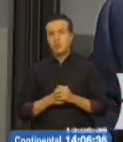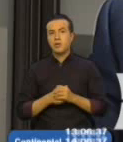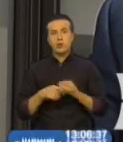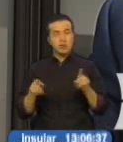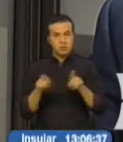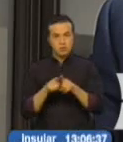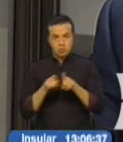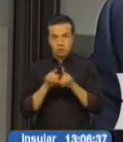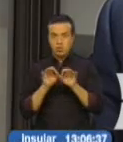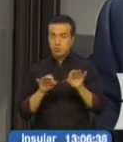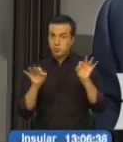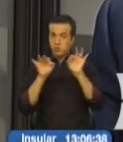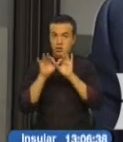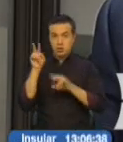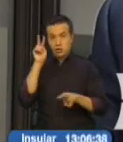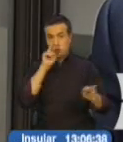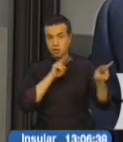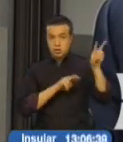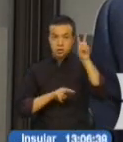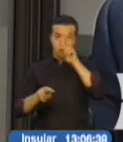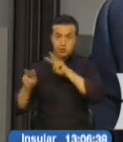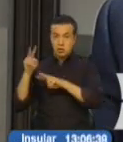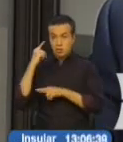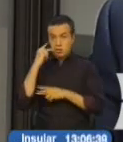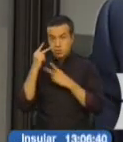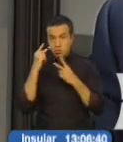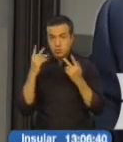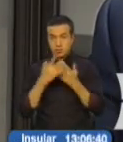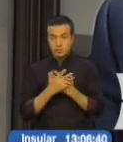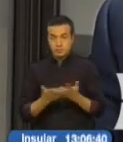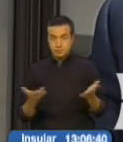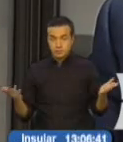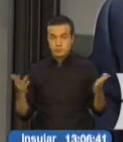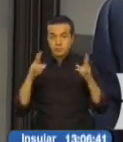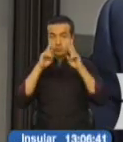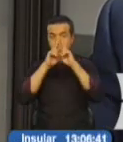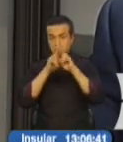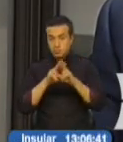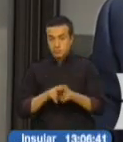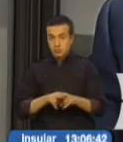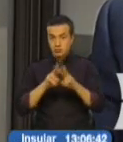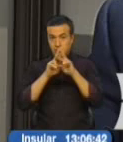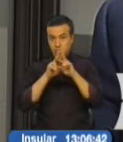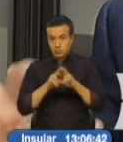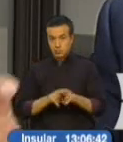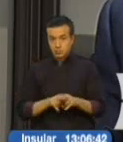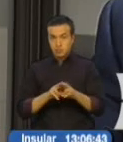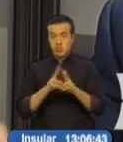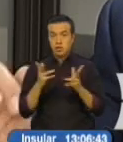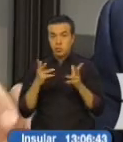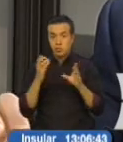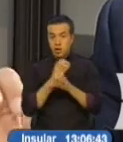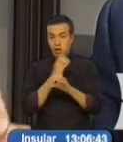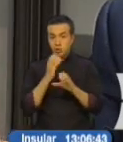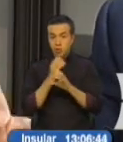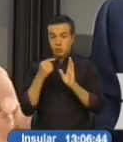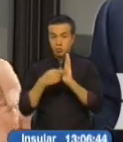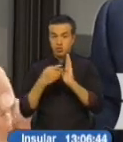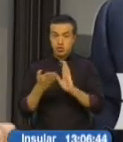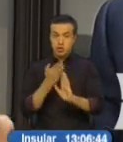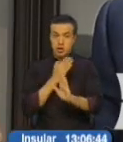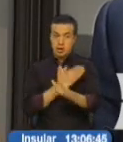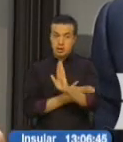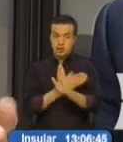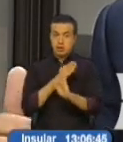también tenemos que evaluar si es que una revisión de la fórmula del anticipo mínimo